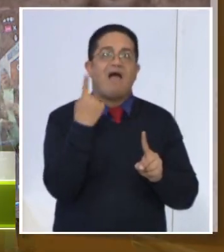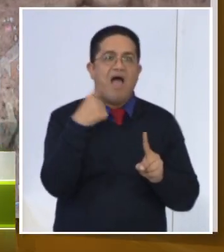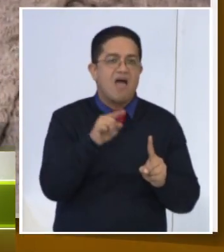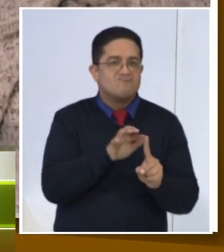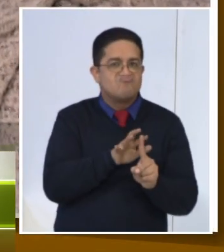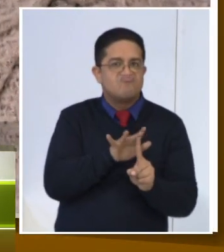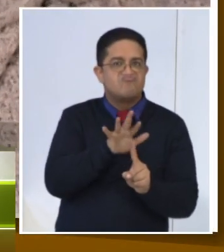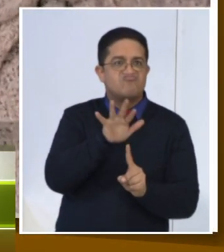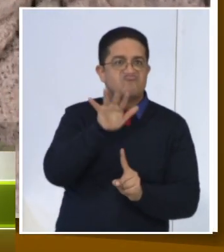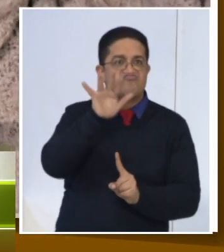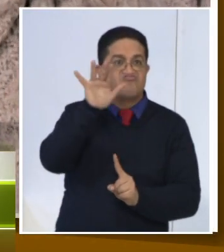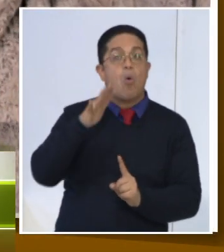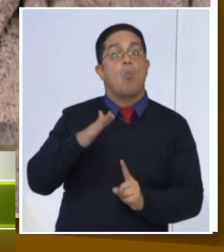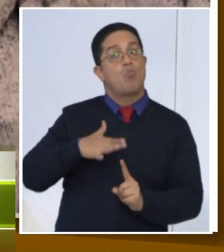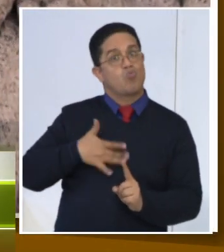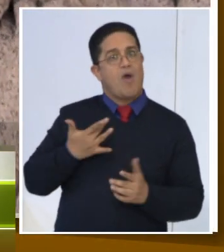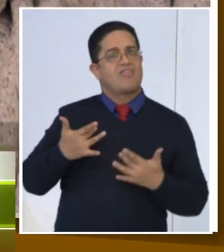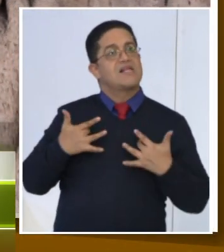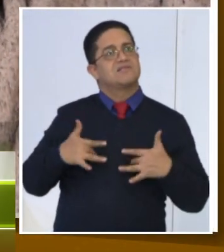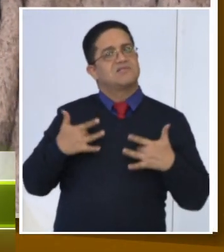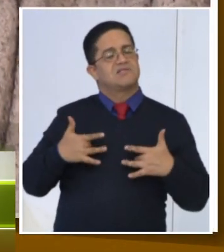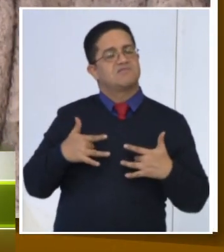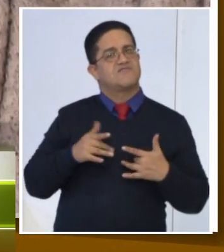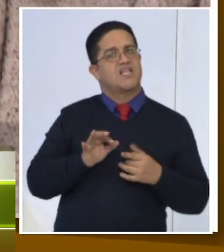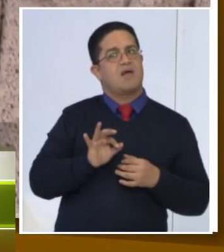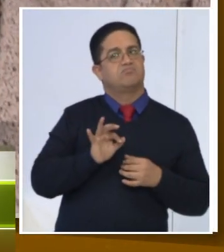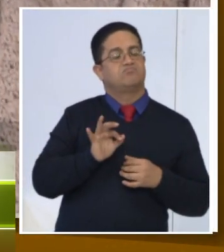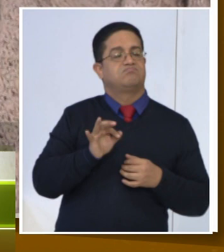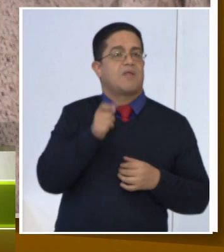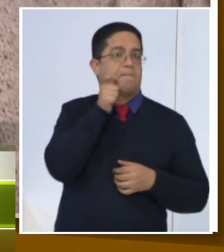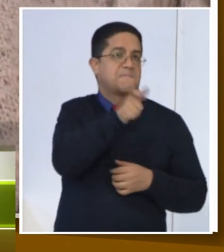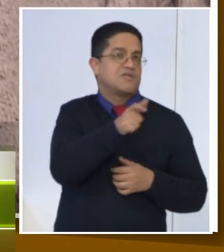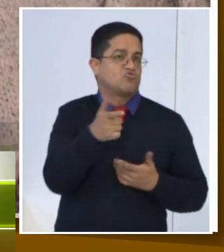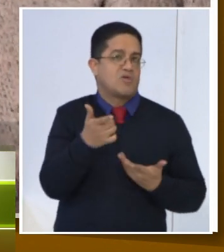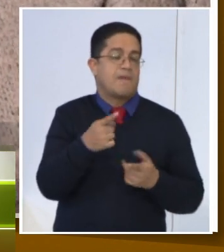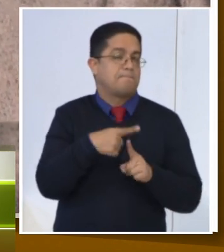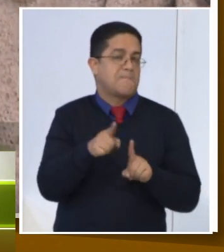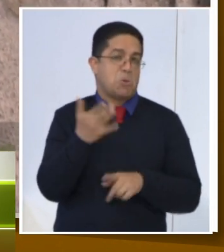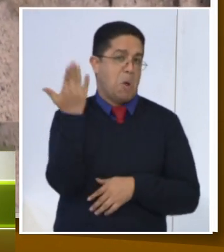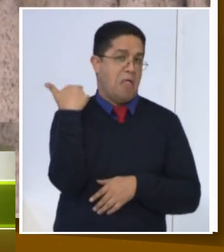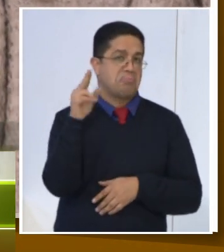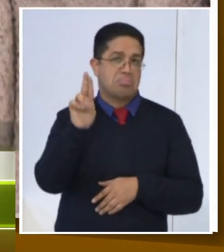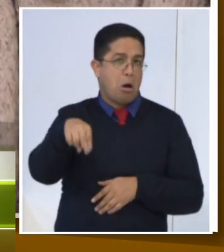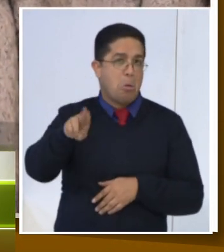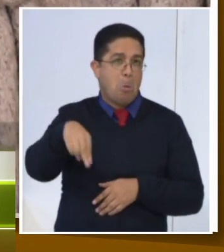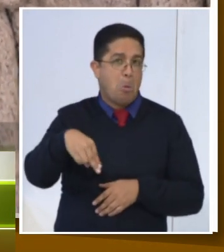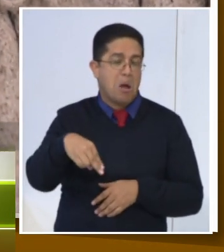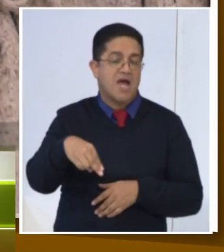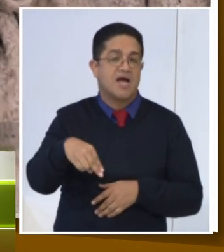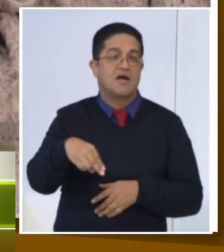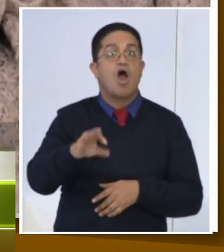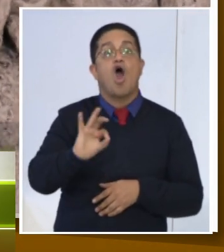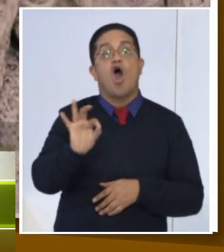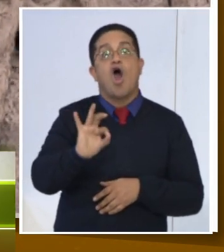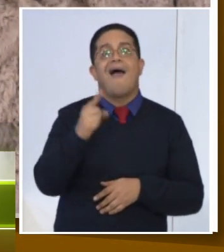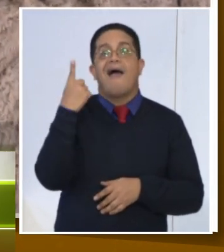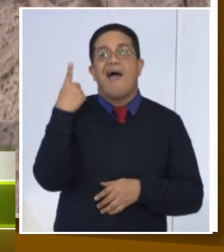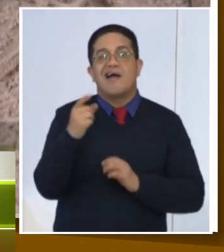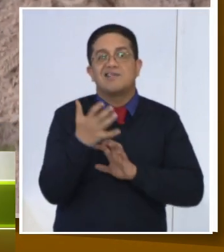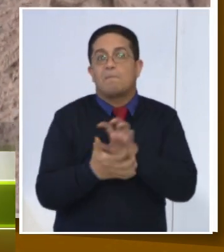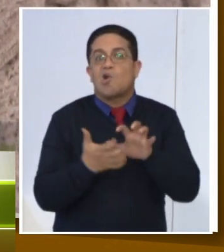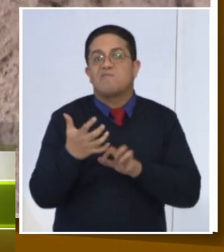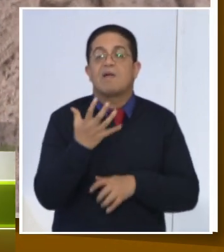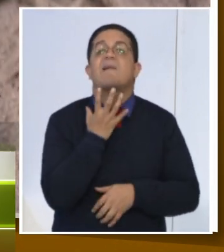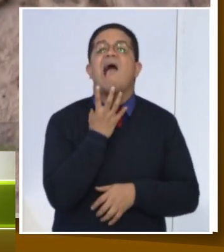y que pueden sensibilizar a muchos pacientes sin que en realidad hayan presentado o tengan o cursen con problemas de alergias de